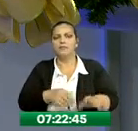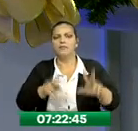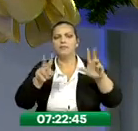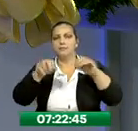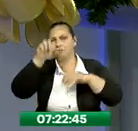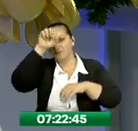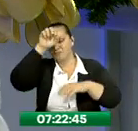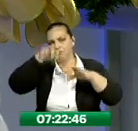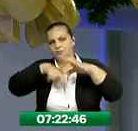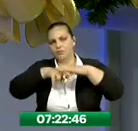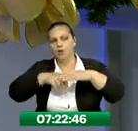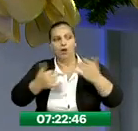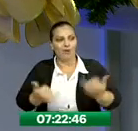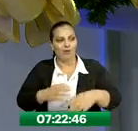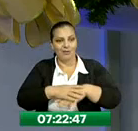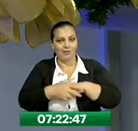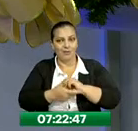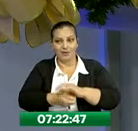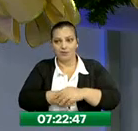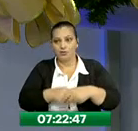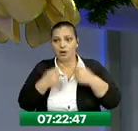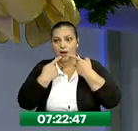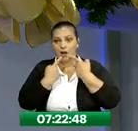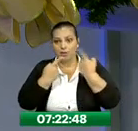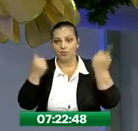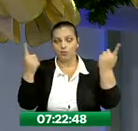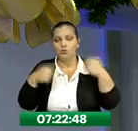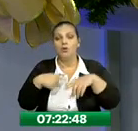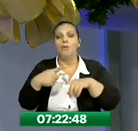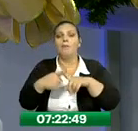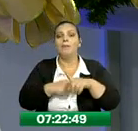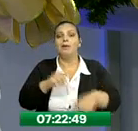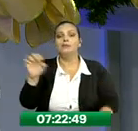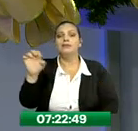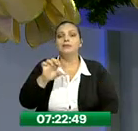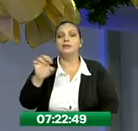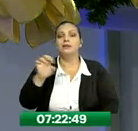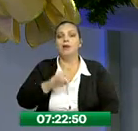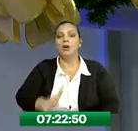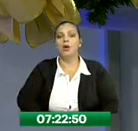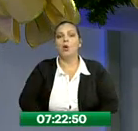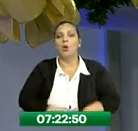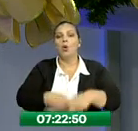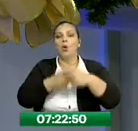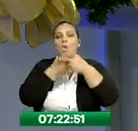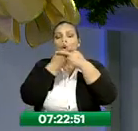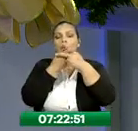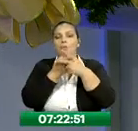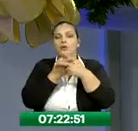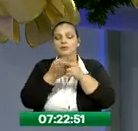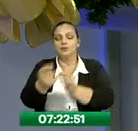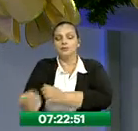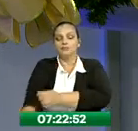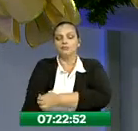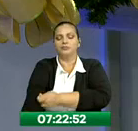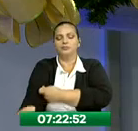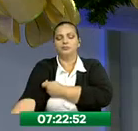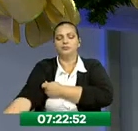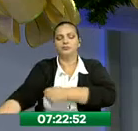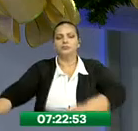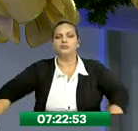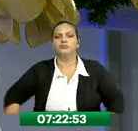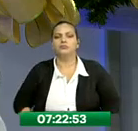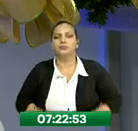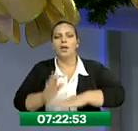para anunciar que asimismo en el mes de enero vamos a poner en práctica algo que desde el primer día de que asumí la función manifesté como el